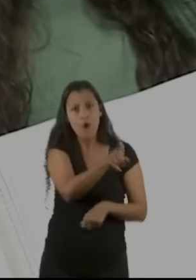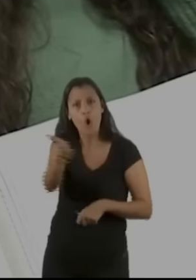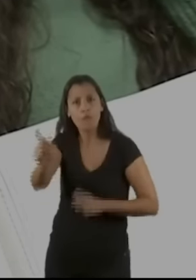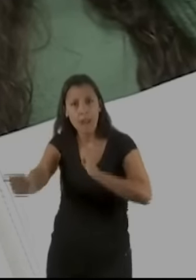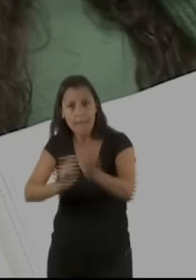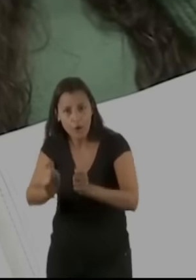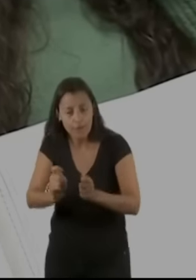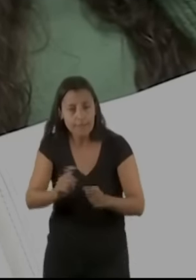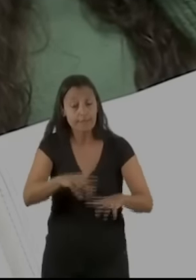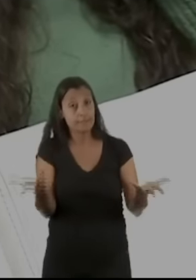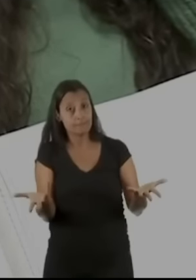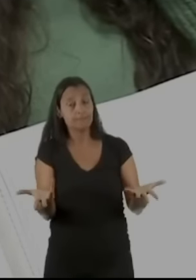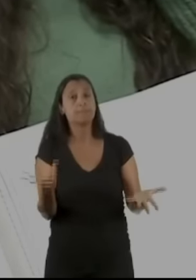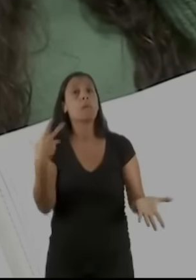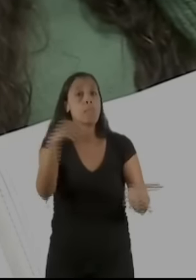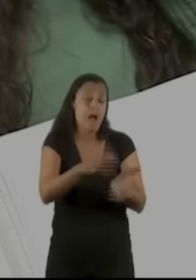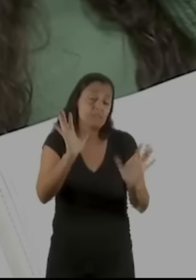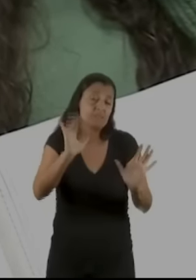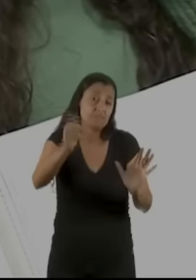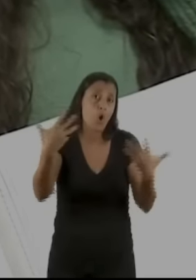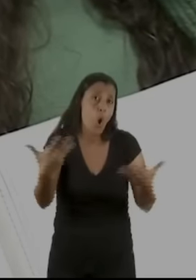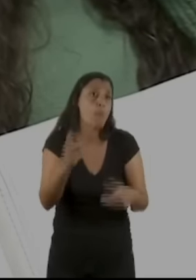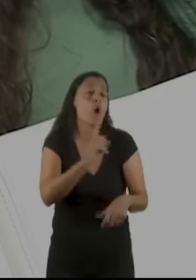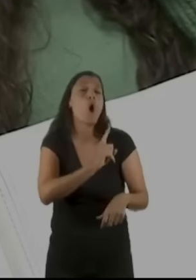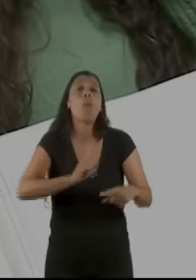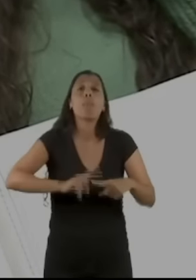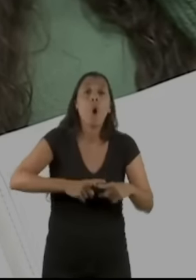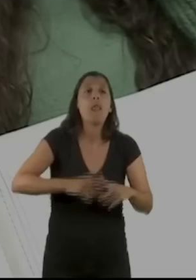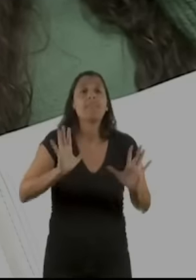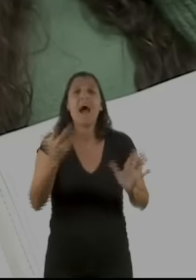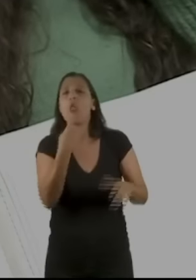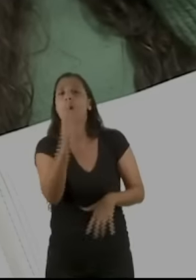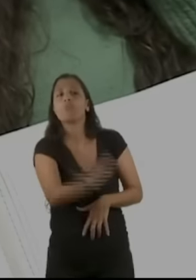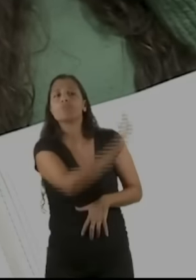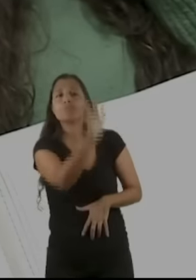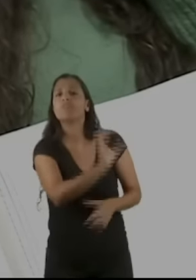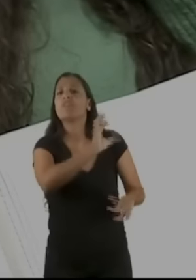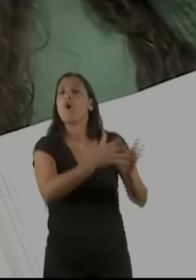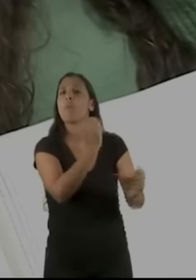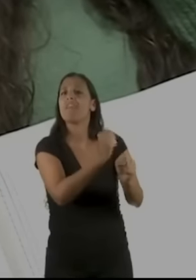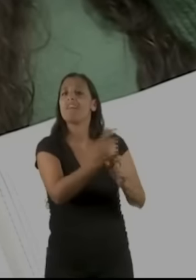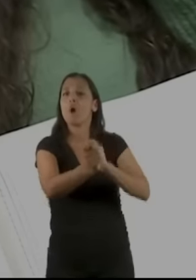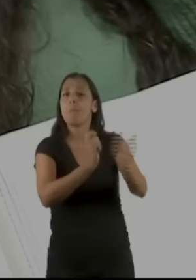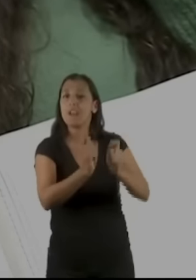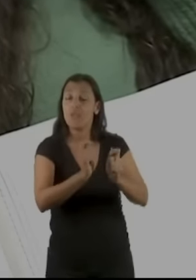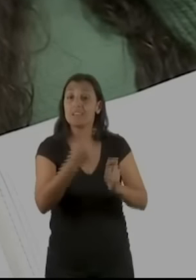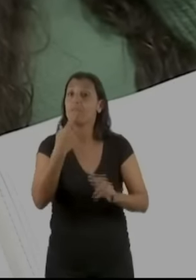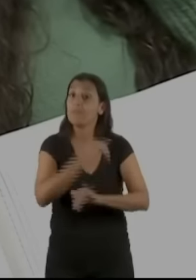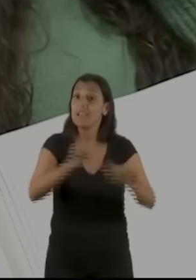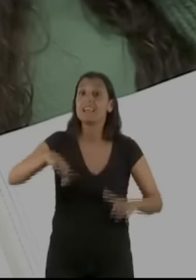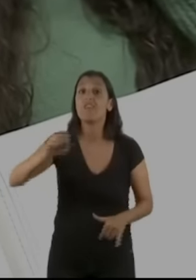más allá por supuesto de que cualquier funcionario puede cuestionar la tarea periodística lo que señala fopea